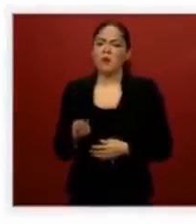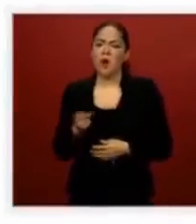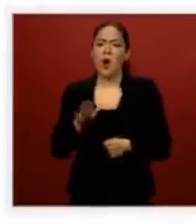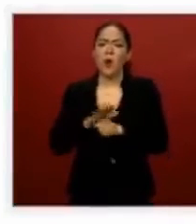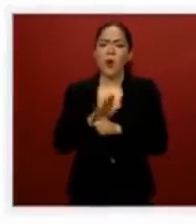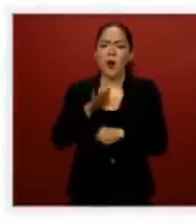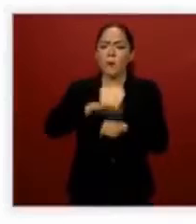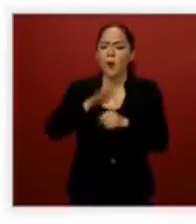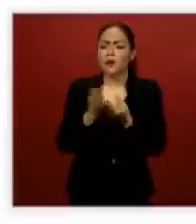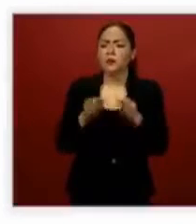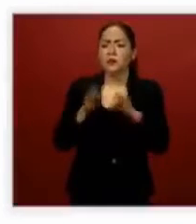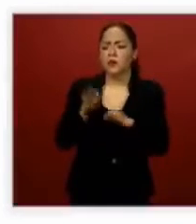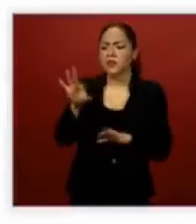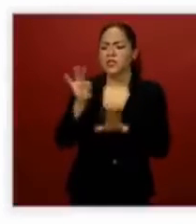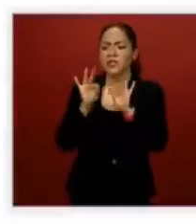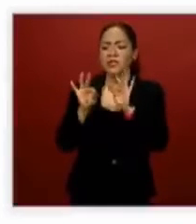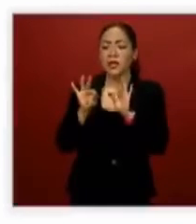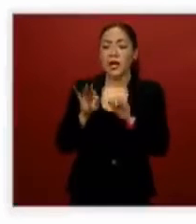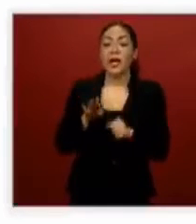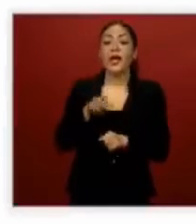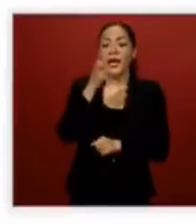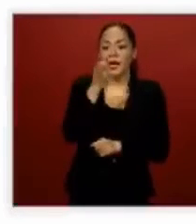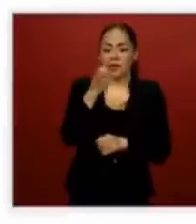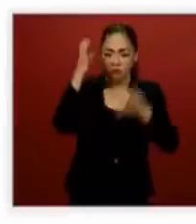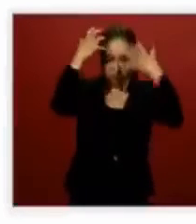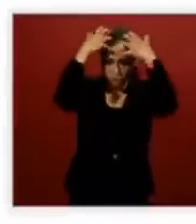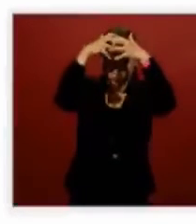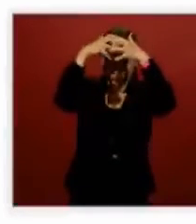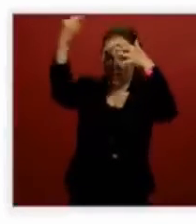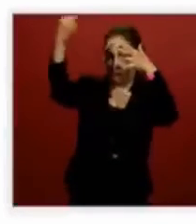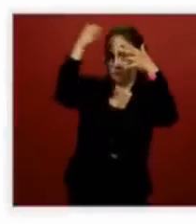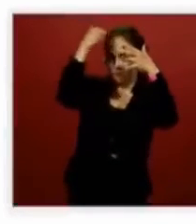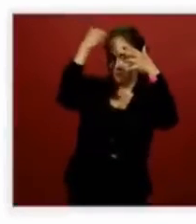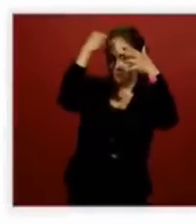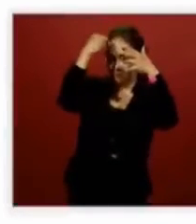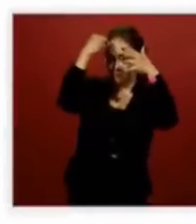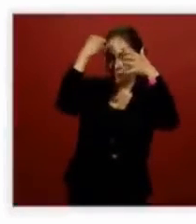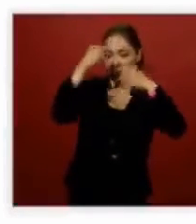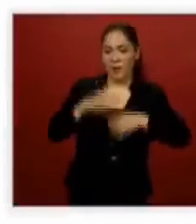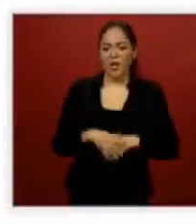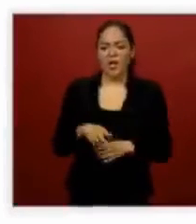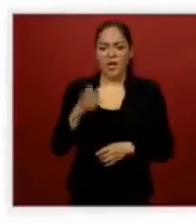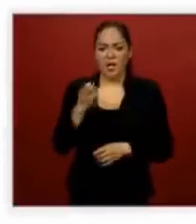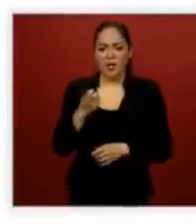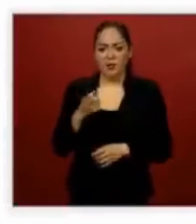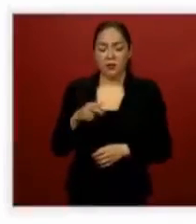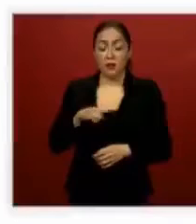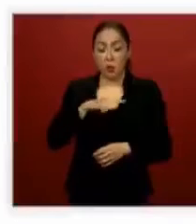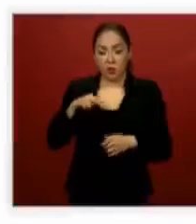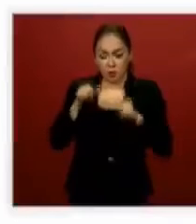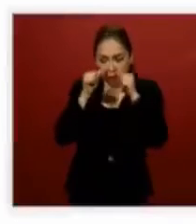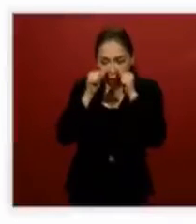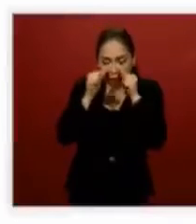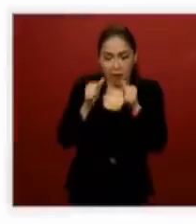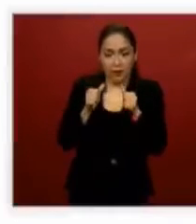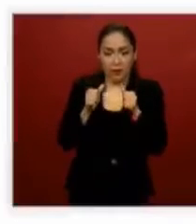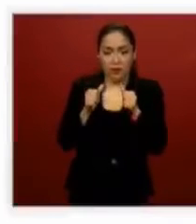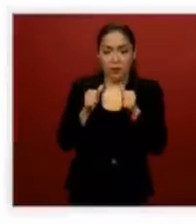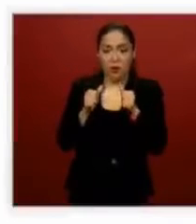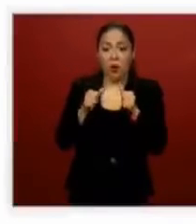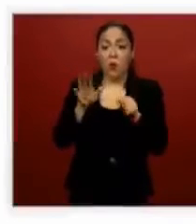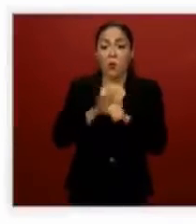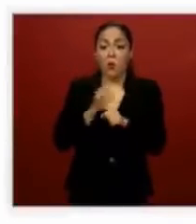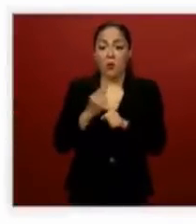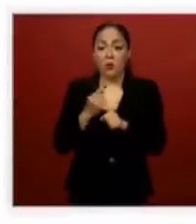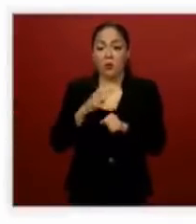Exacto. Pues le hemos dado más importancia a la cognitiva. Y si no caemos en cuenta de ello, estamos formando